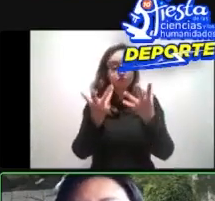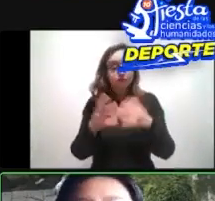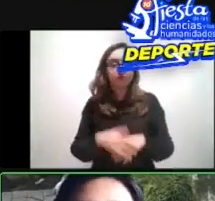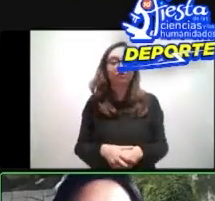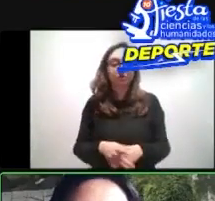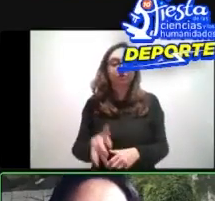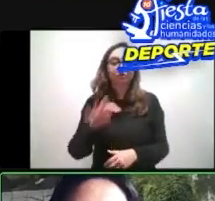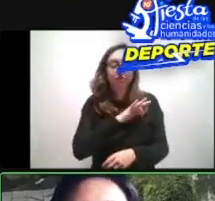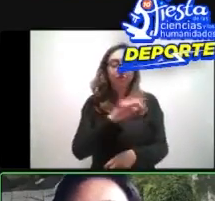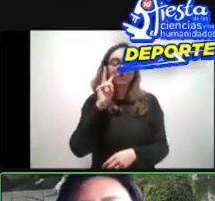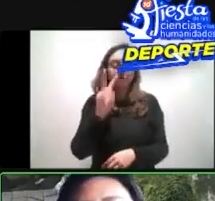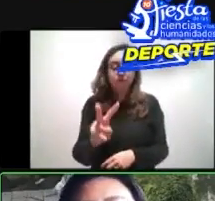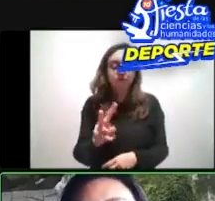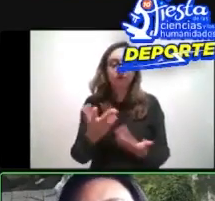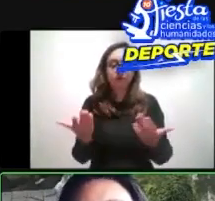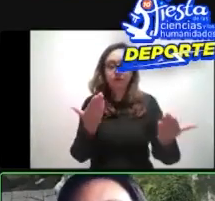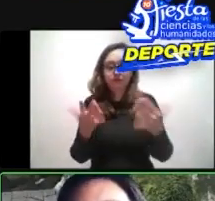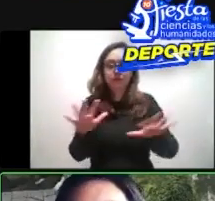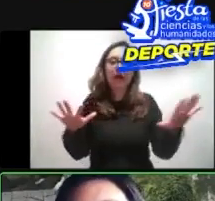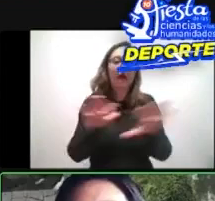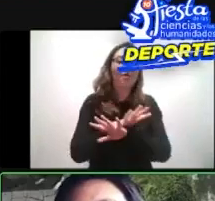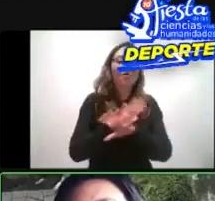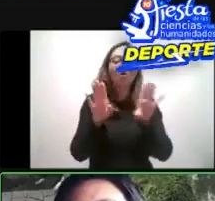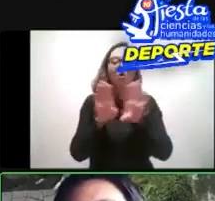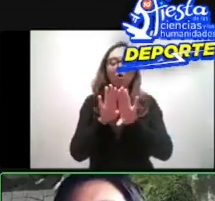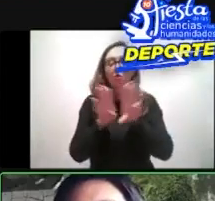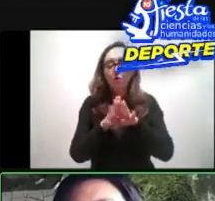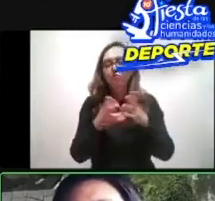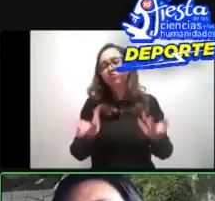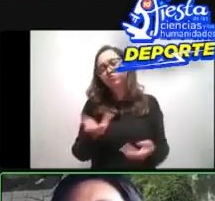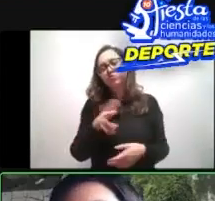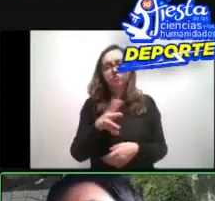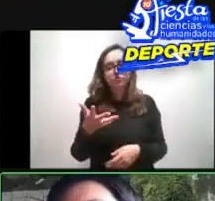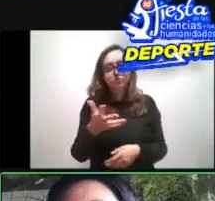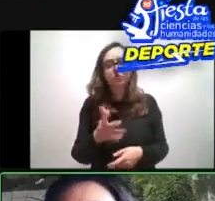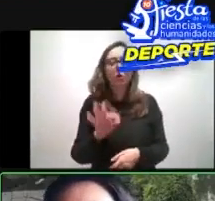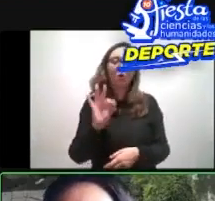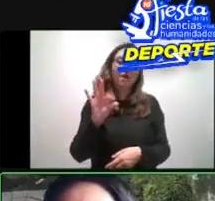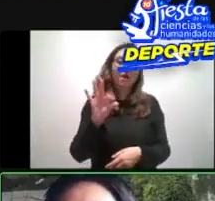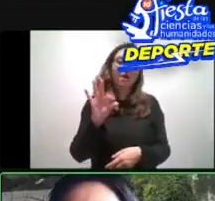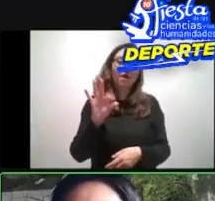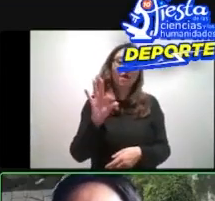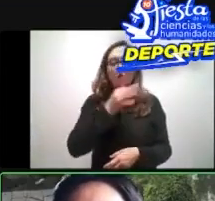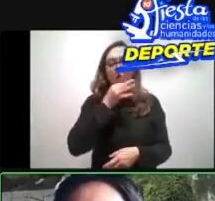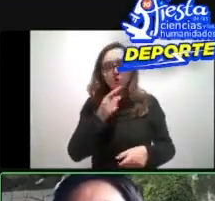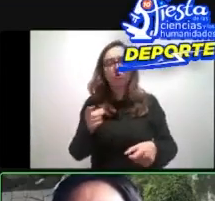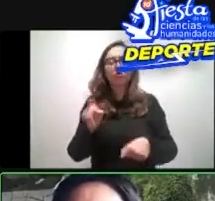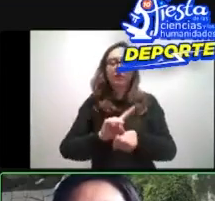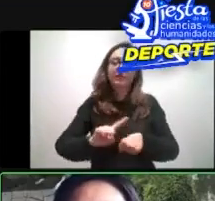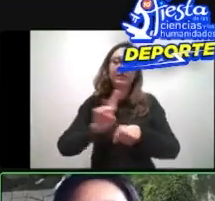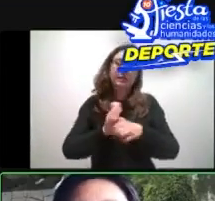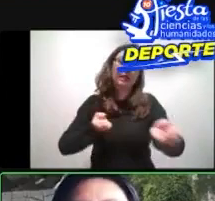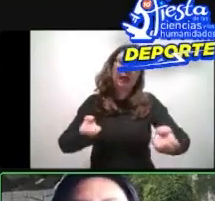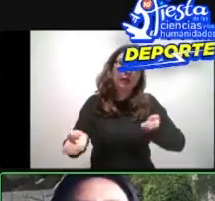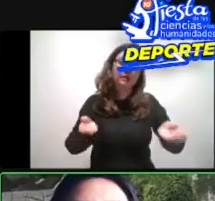para poder observar un cambio? Lo que nos señalan es que debe de ser por lo menos 45 minutos que nosotros estemos realizando